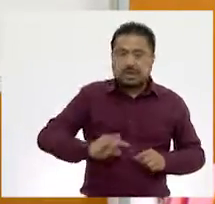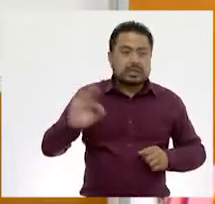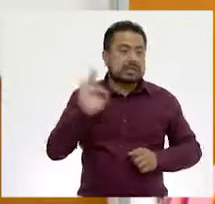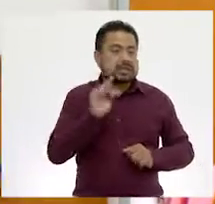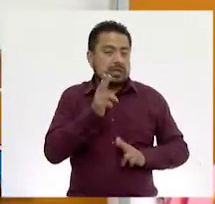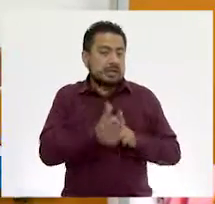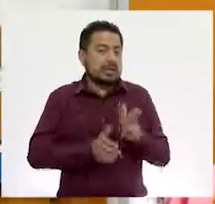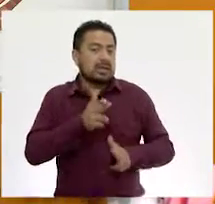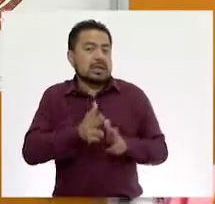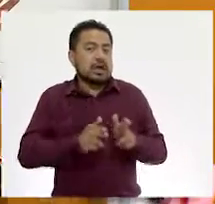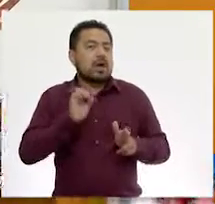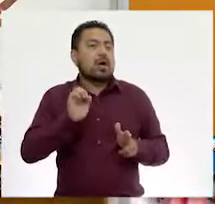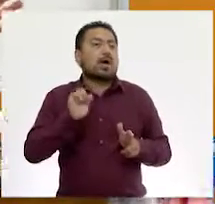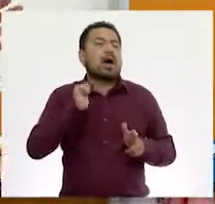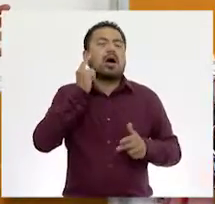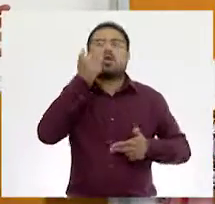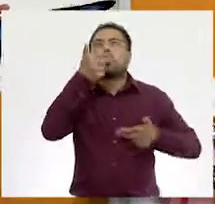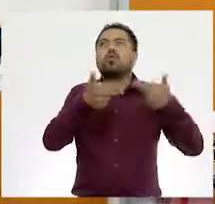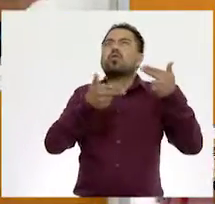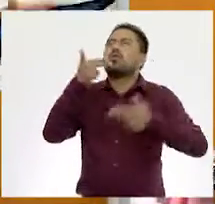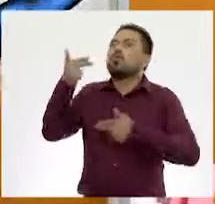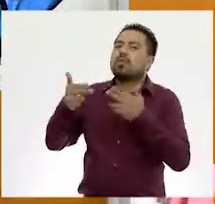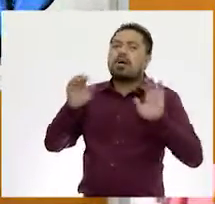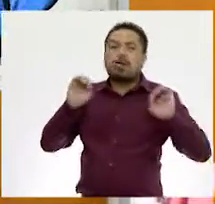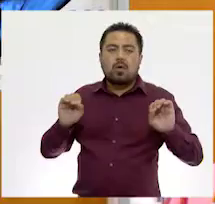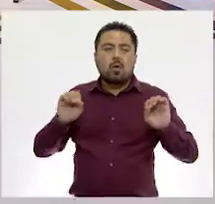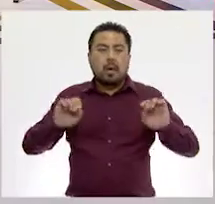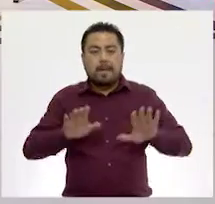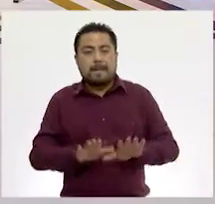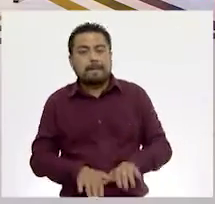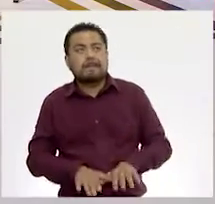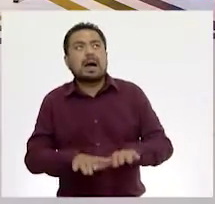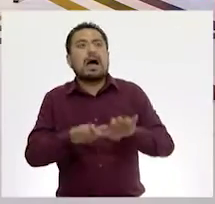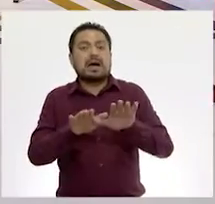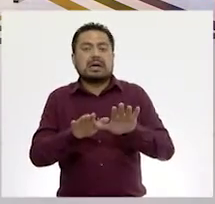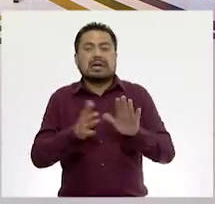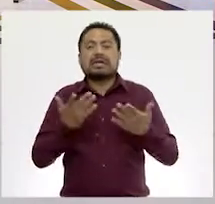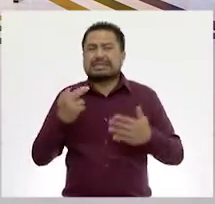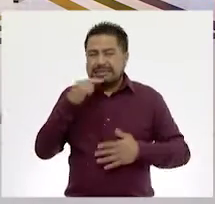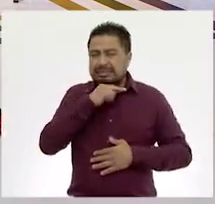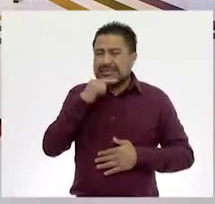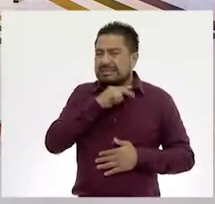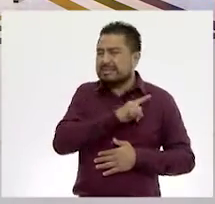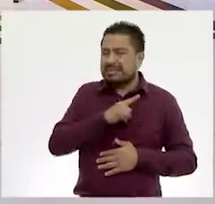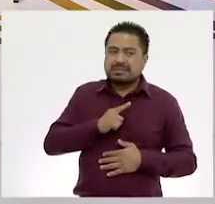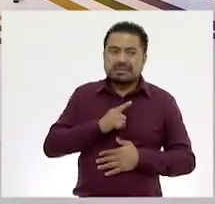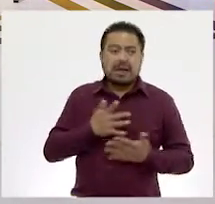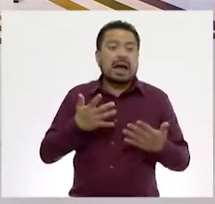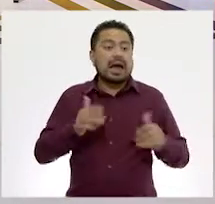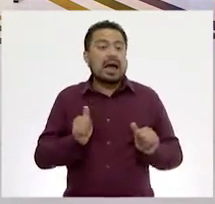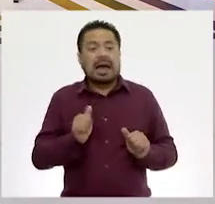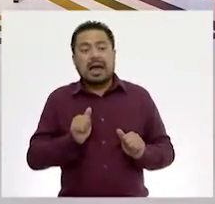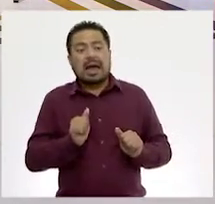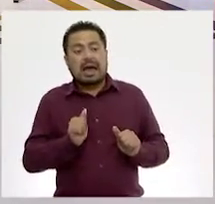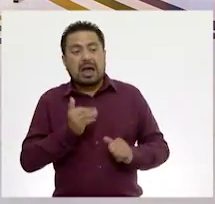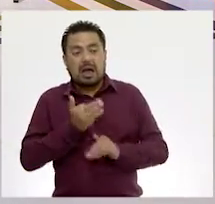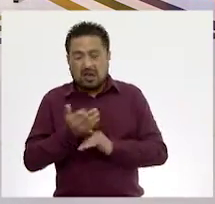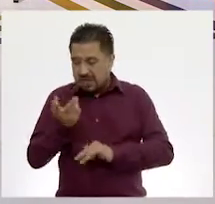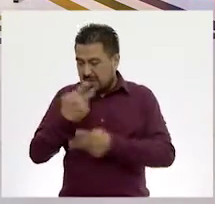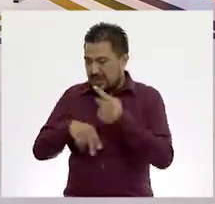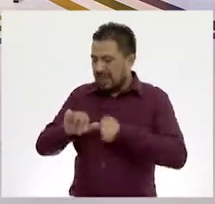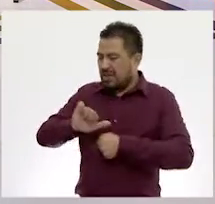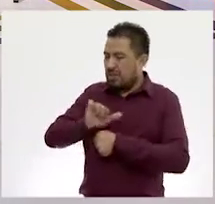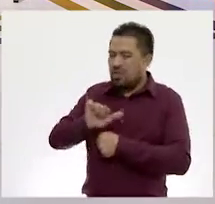un tren? ¿O a lo mejor en una nube? ¿O a lo mejor nos trae una mariposa? Que sea rápido. ¡Uy! Ya llegaron, ya llegaron. Otra vez es